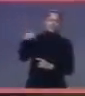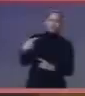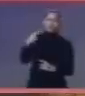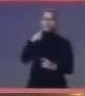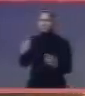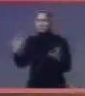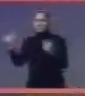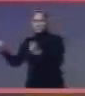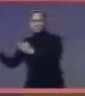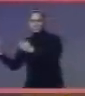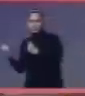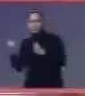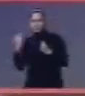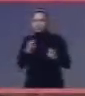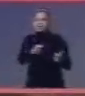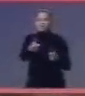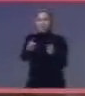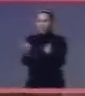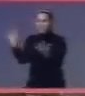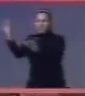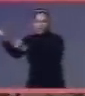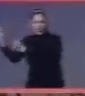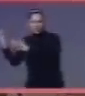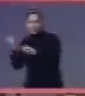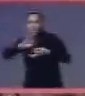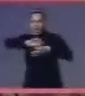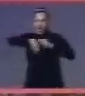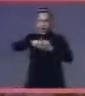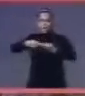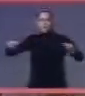Dios la Que El cabito